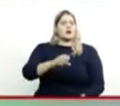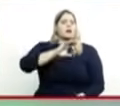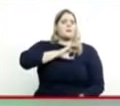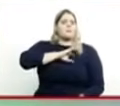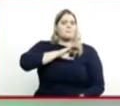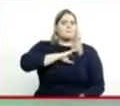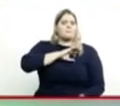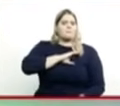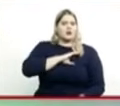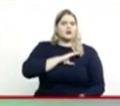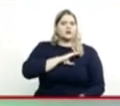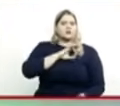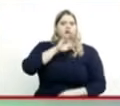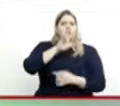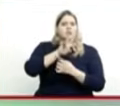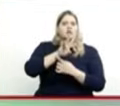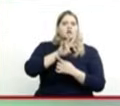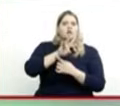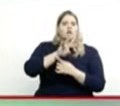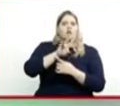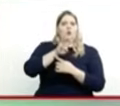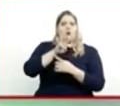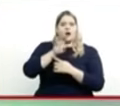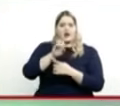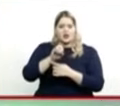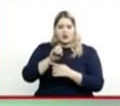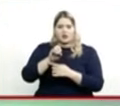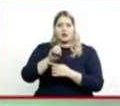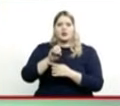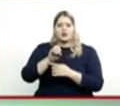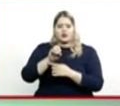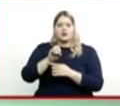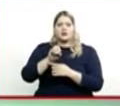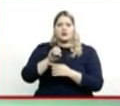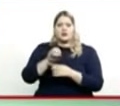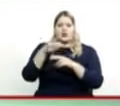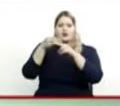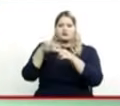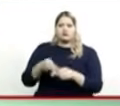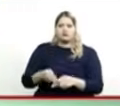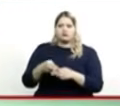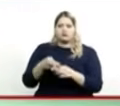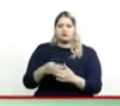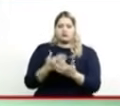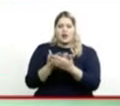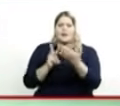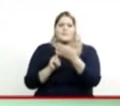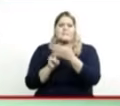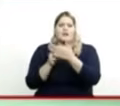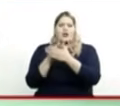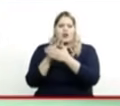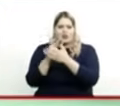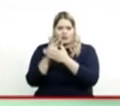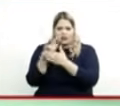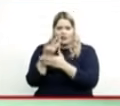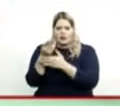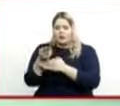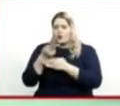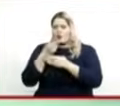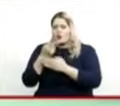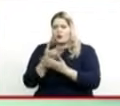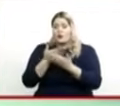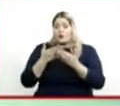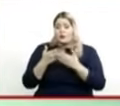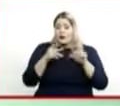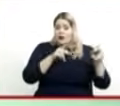Nacional, 740 kilos de fentanilo. Los narcotraficantes que